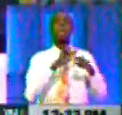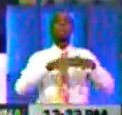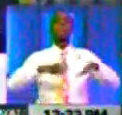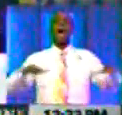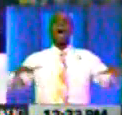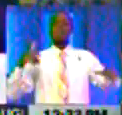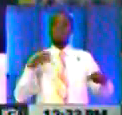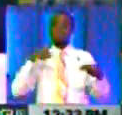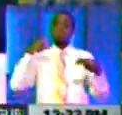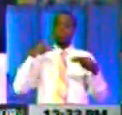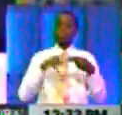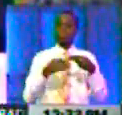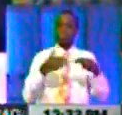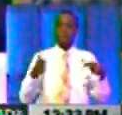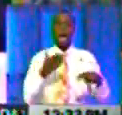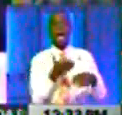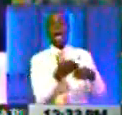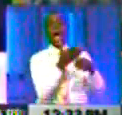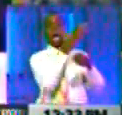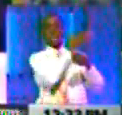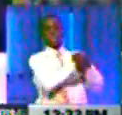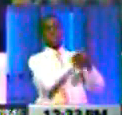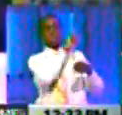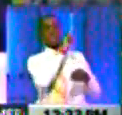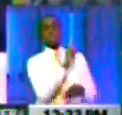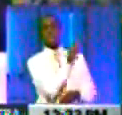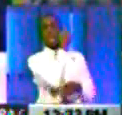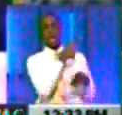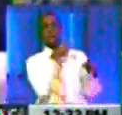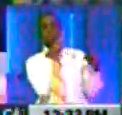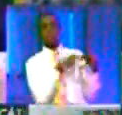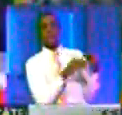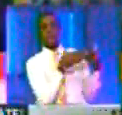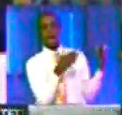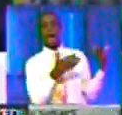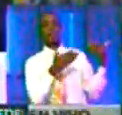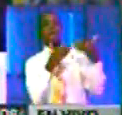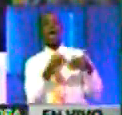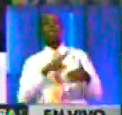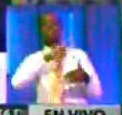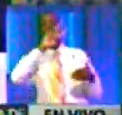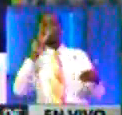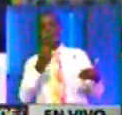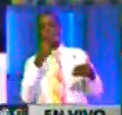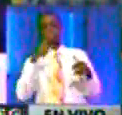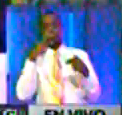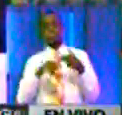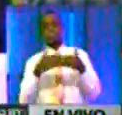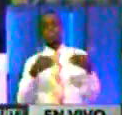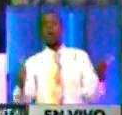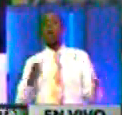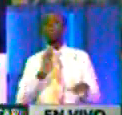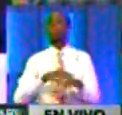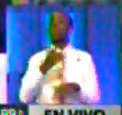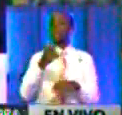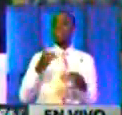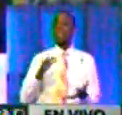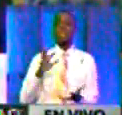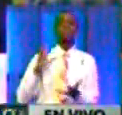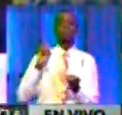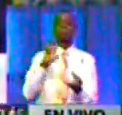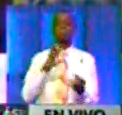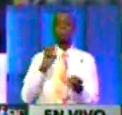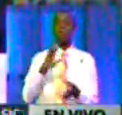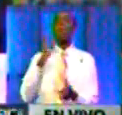la segunda fase importantísima, pues va a agregar 4.000 toneladas mensuales de producción